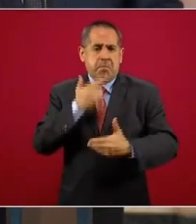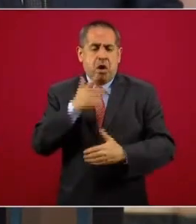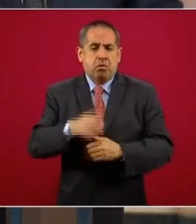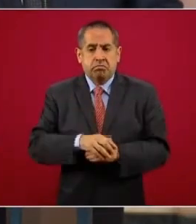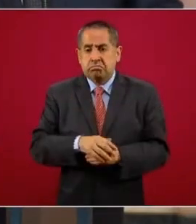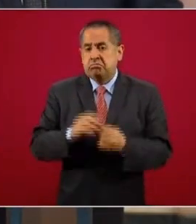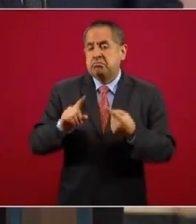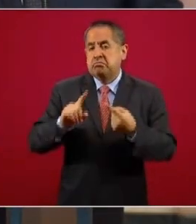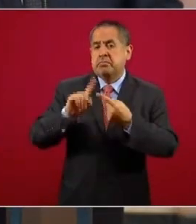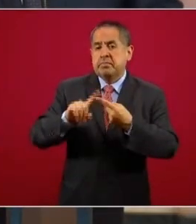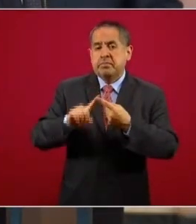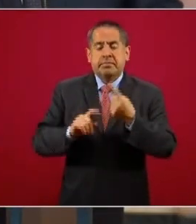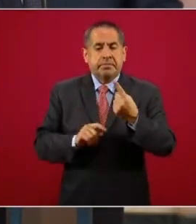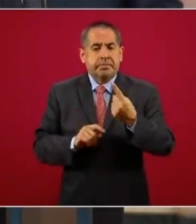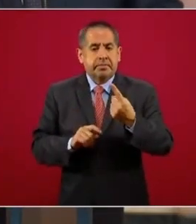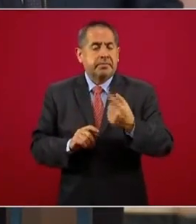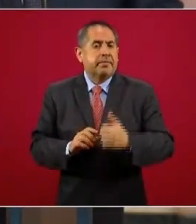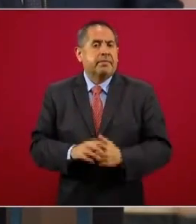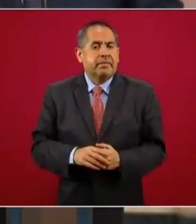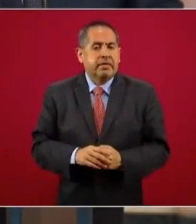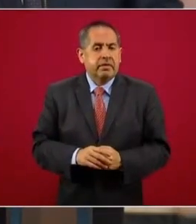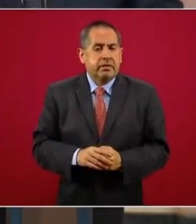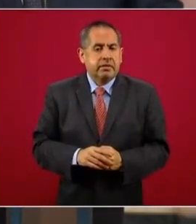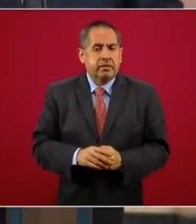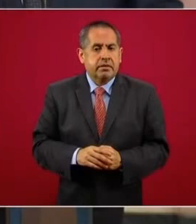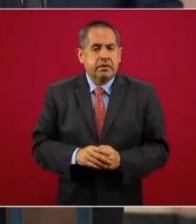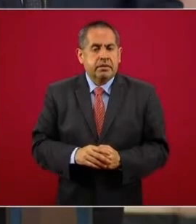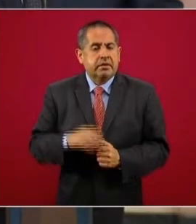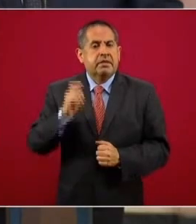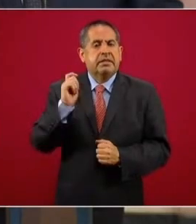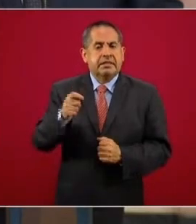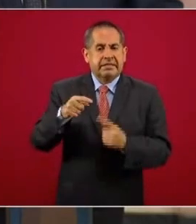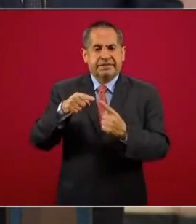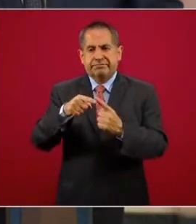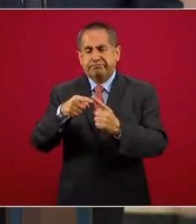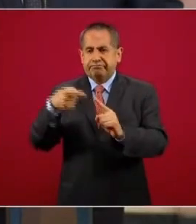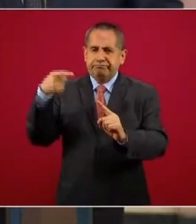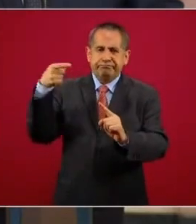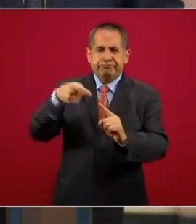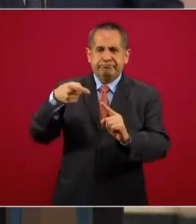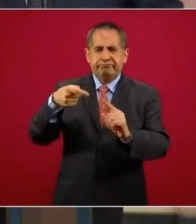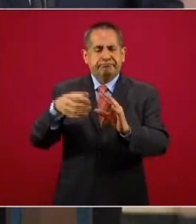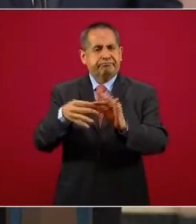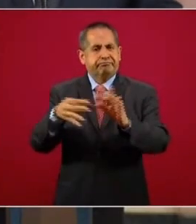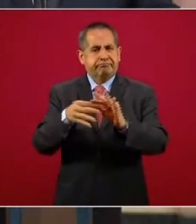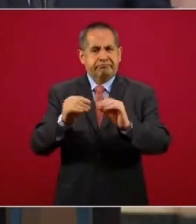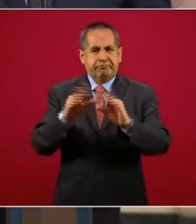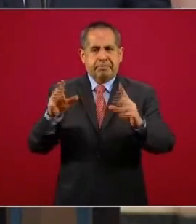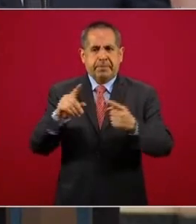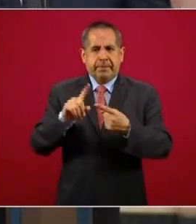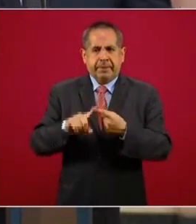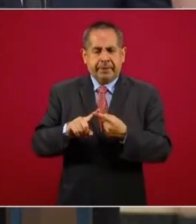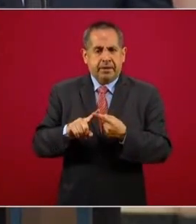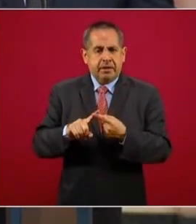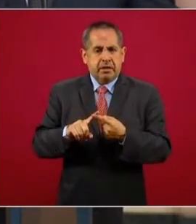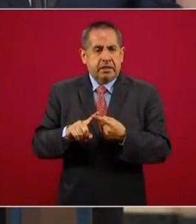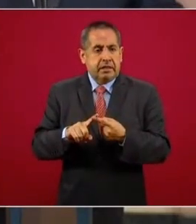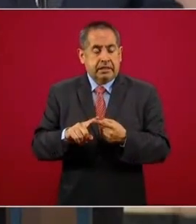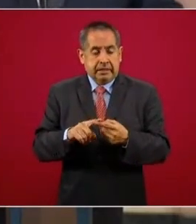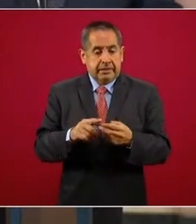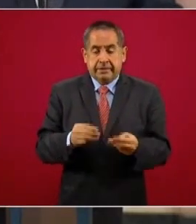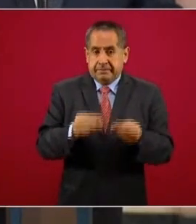primero y se establece que las